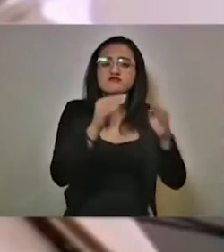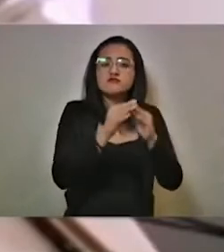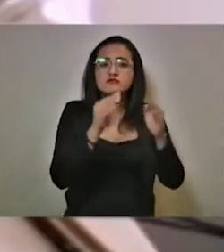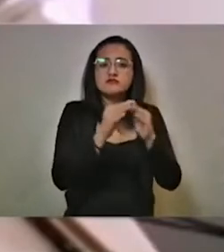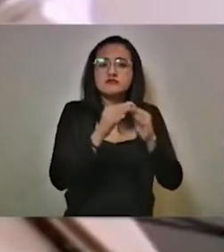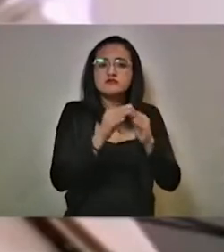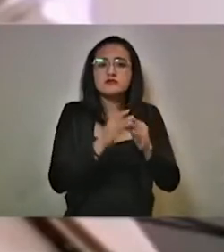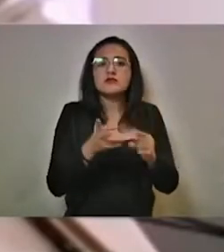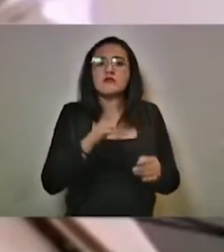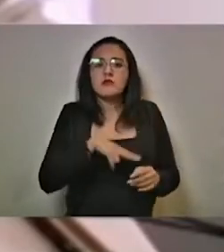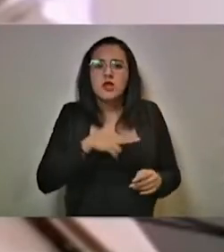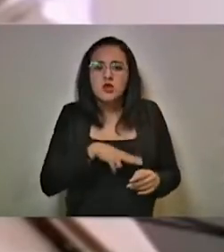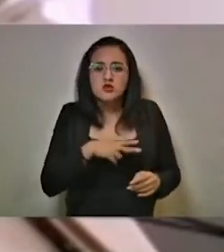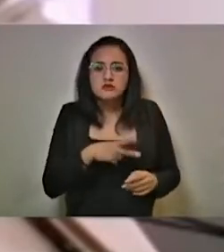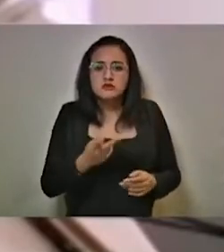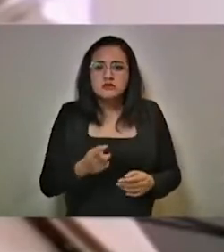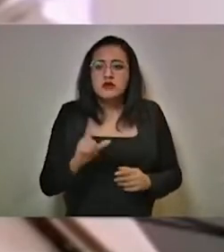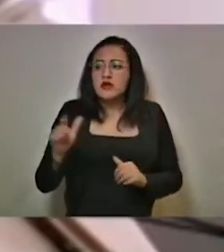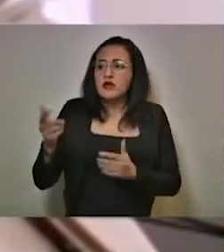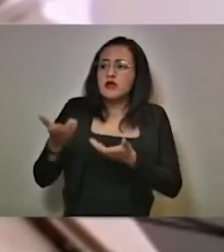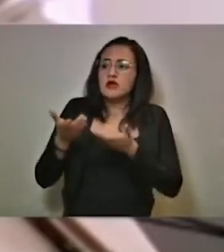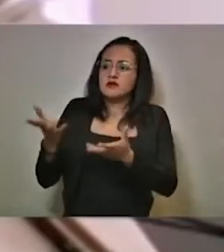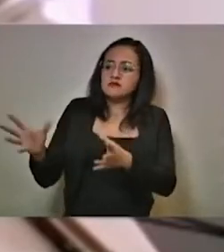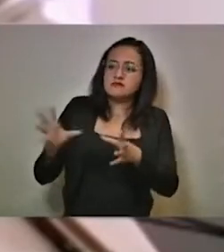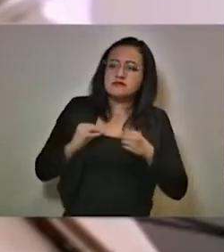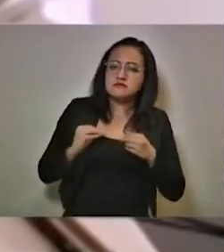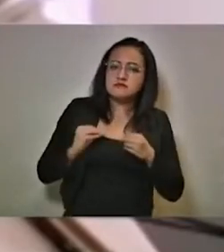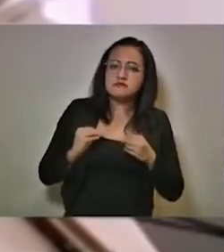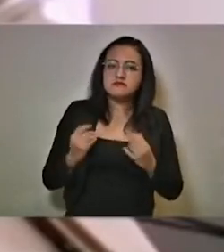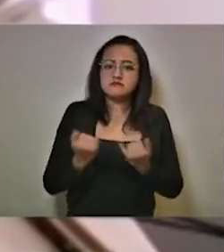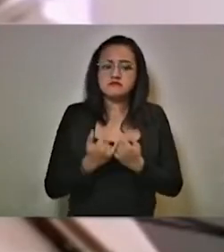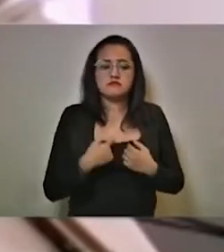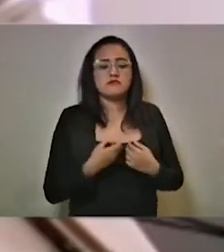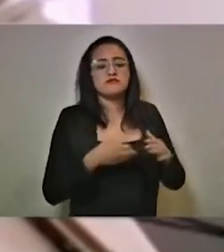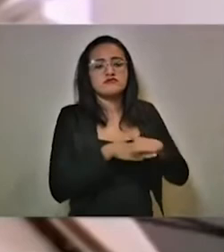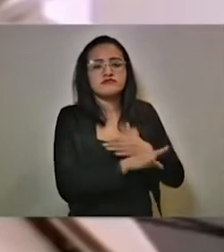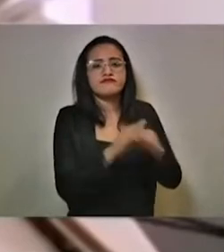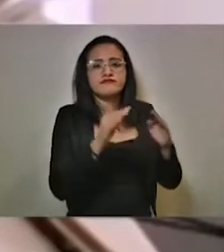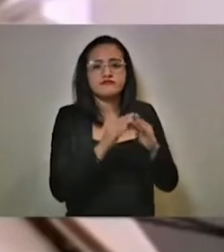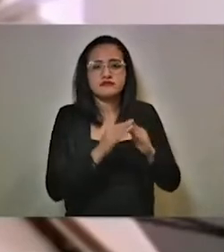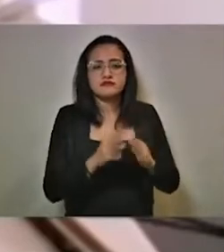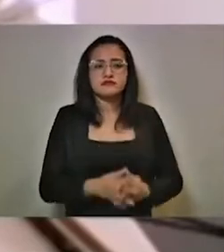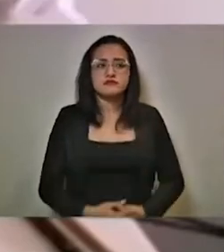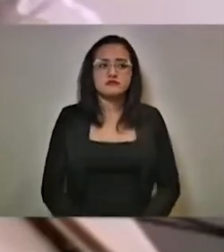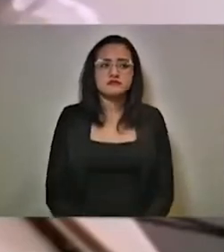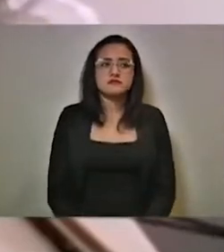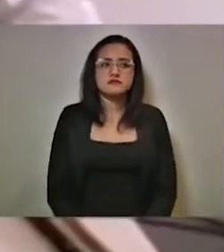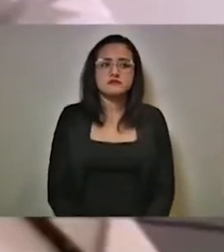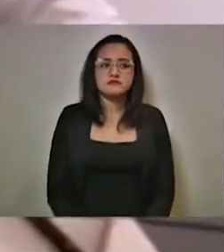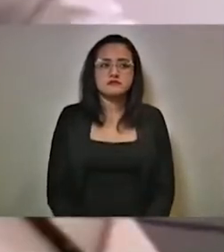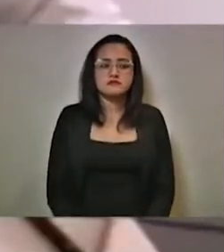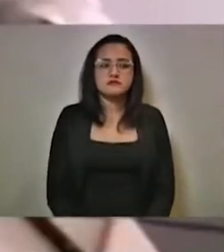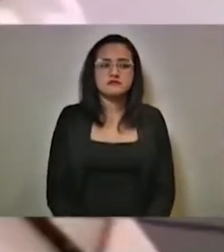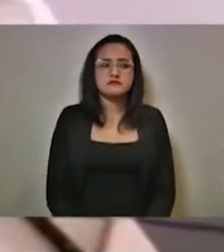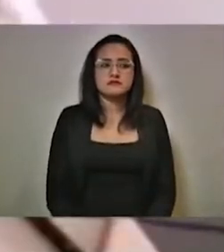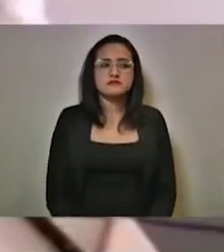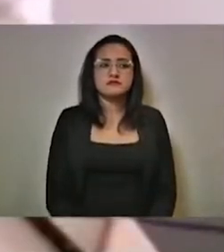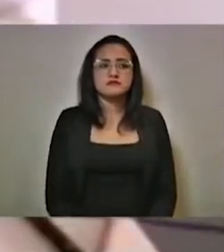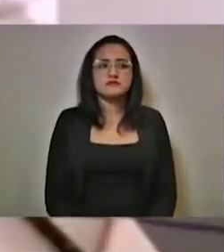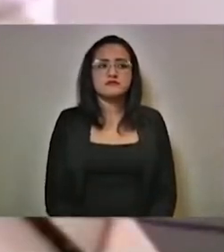El secretario de Salud de Puebla, Jorge Humberto Uribe Téllez, informó que existen 107 casos más de coronavirus, por lo que la cifra total